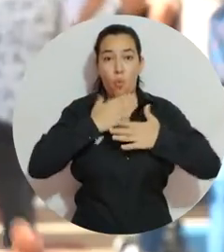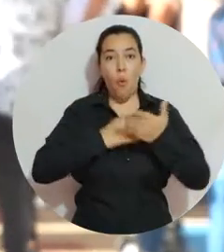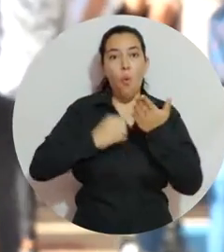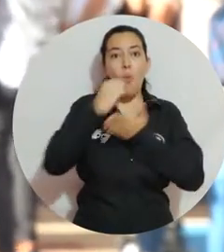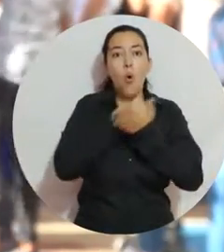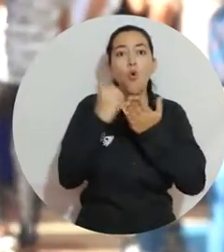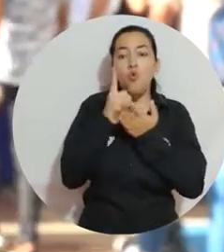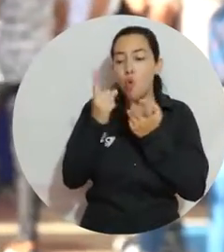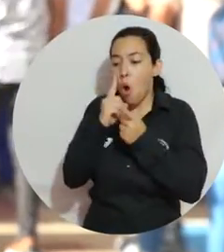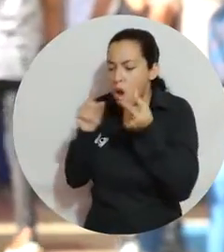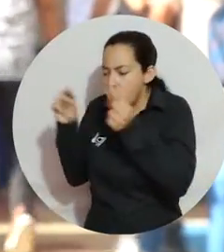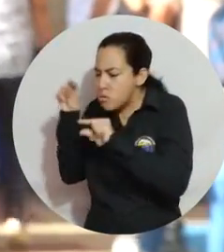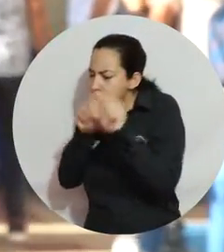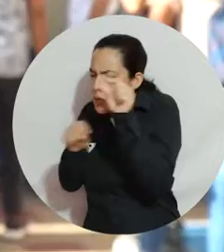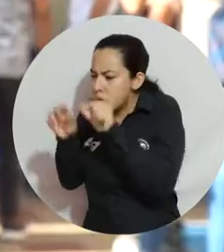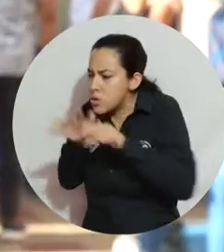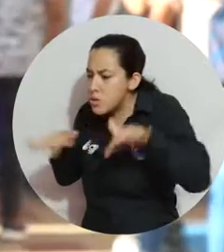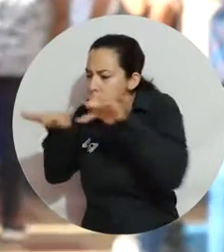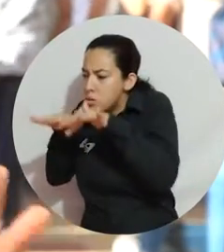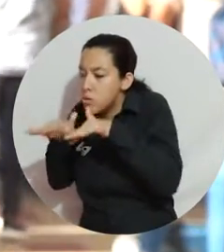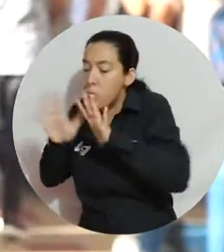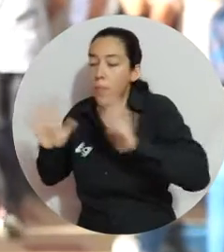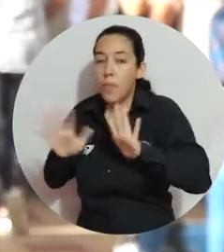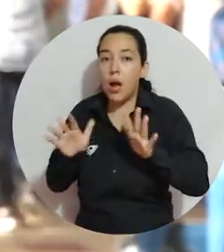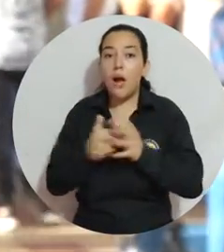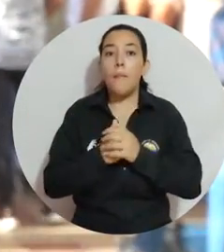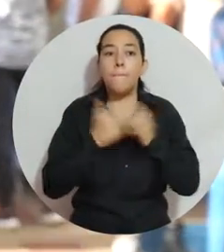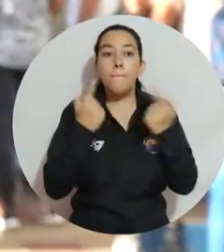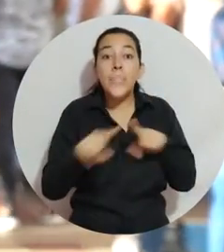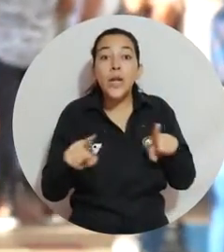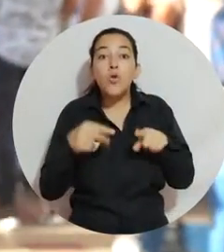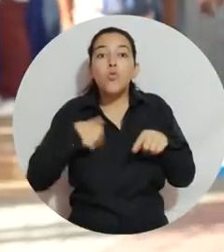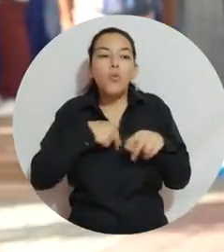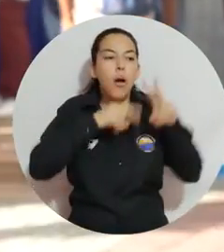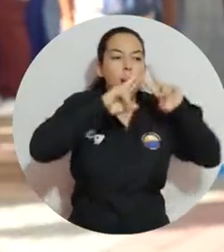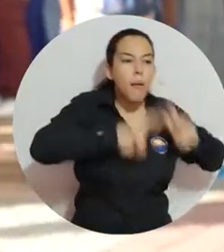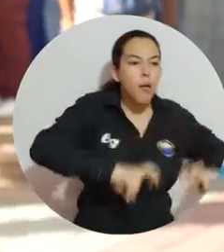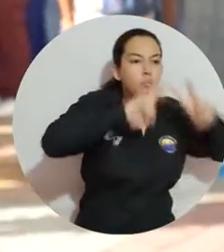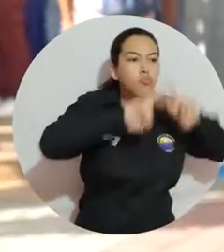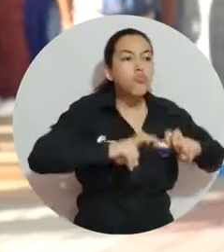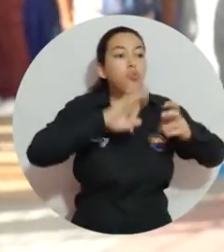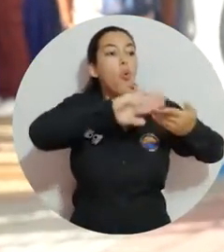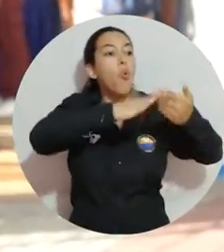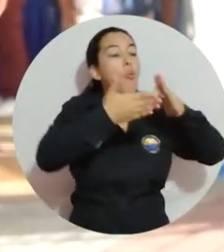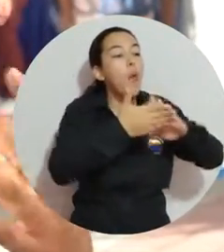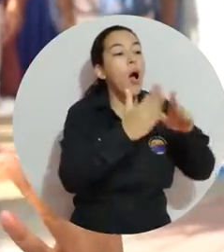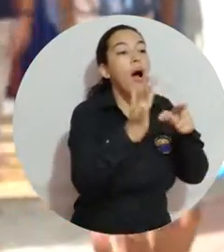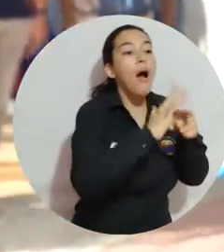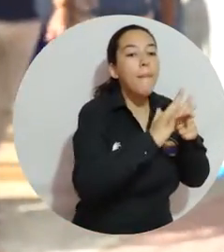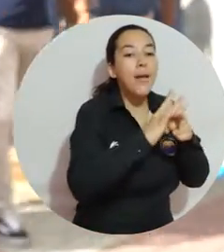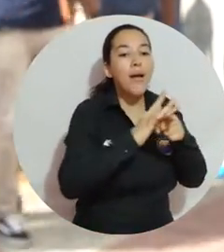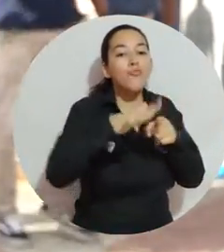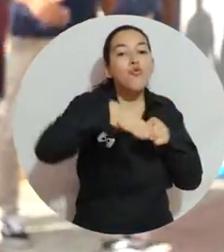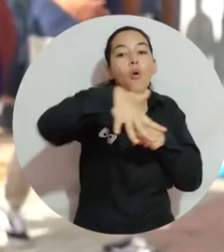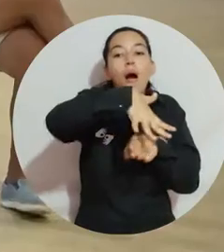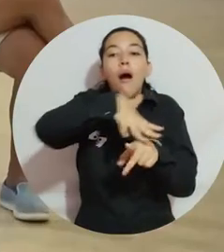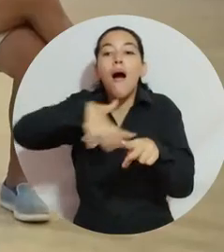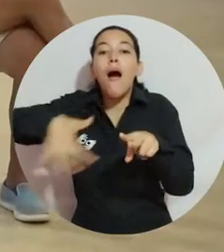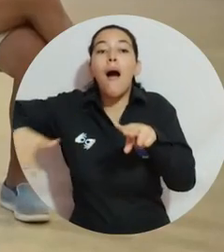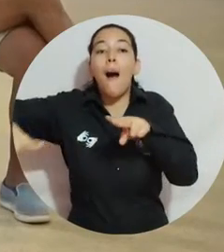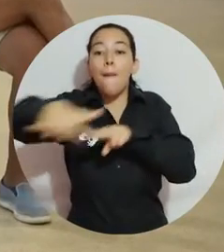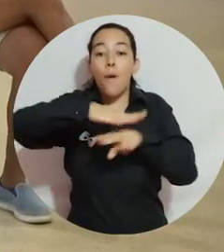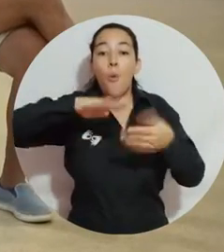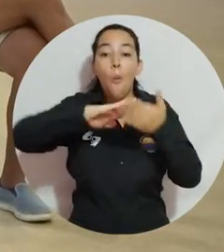que como biólogos estamos acostumbrados a estar en un laboratorio o a estar en campo, pero a veces nos olvidamos de que nuestras investigaciones las hacemos en comunidades, que las hacemos